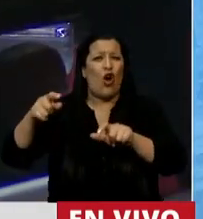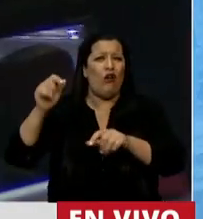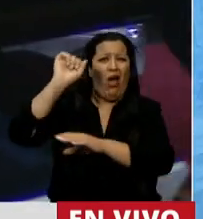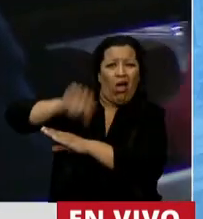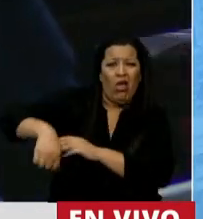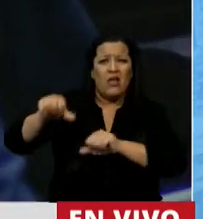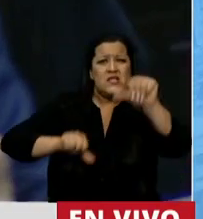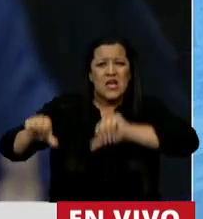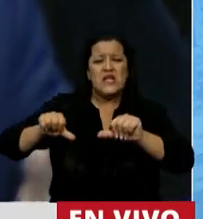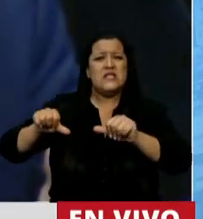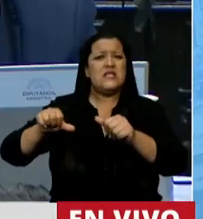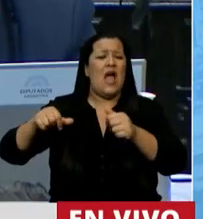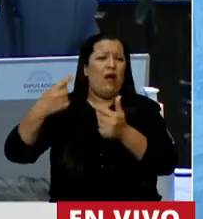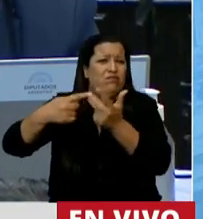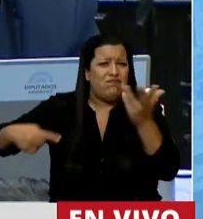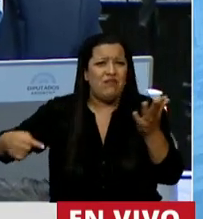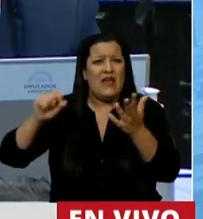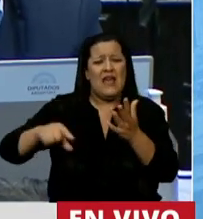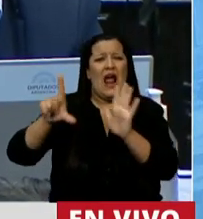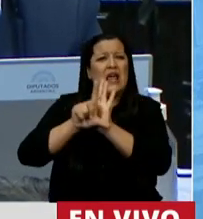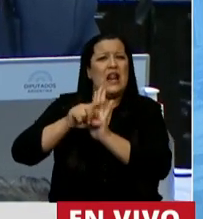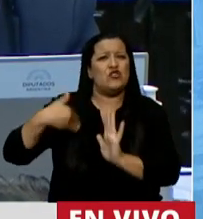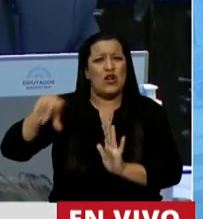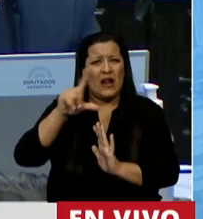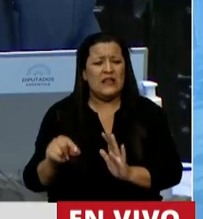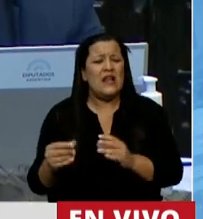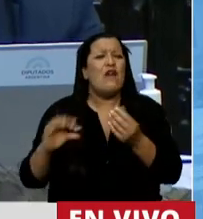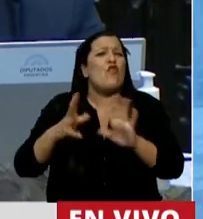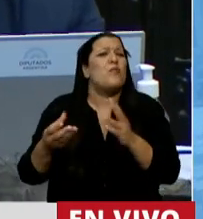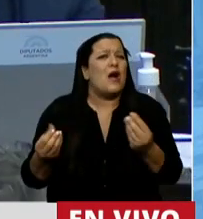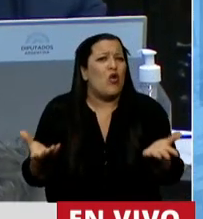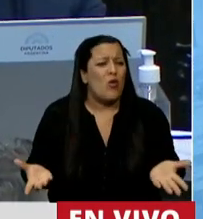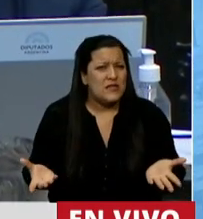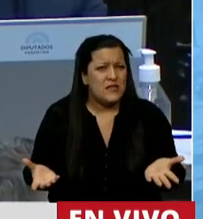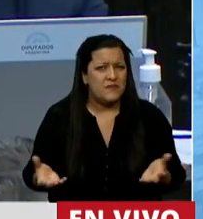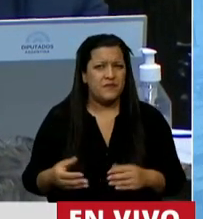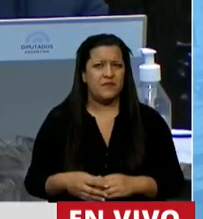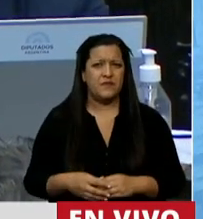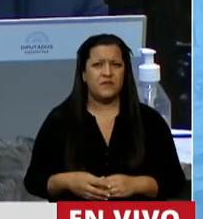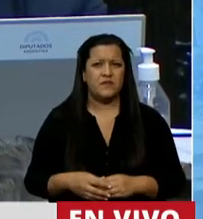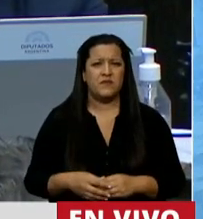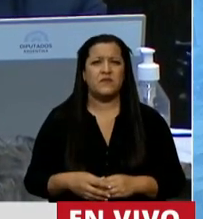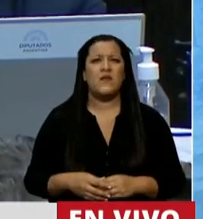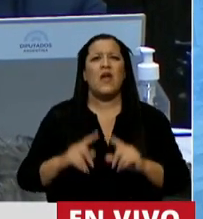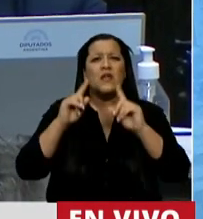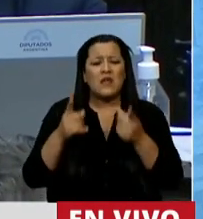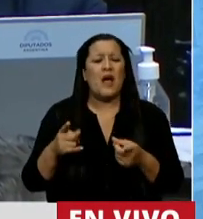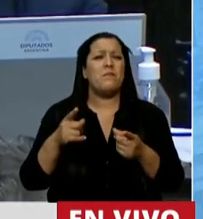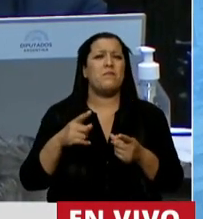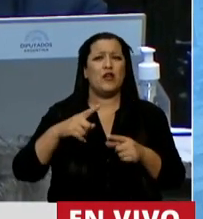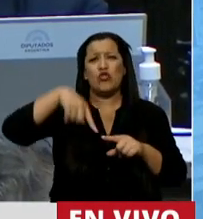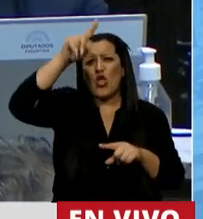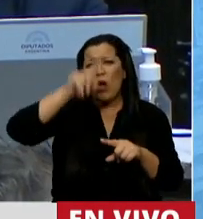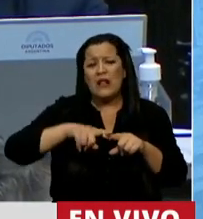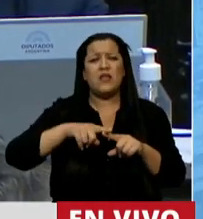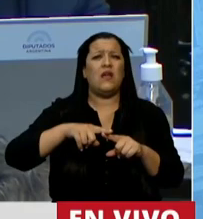la biología y a la legislación argentina? ¿Cómo es? Después escuché durante toda la